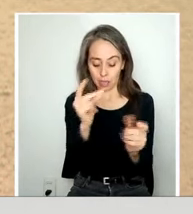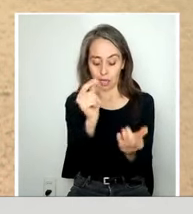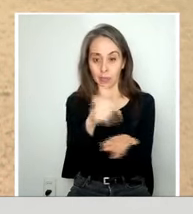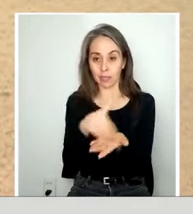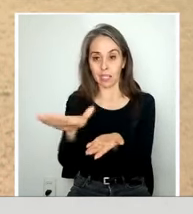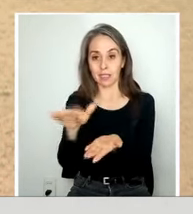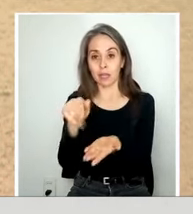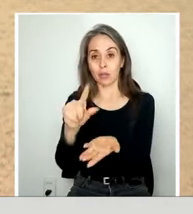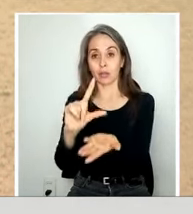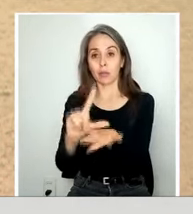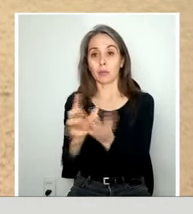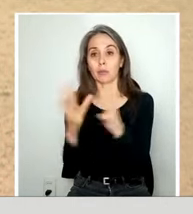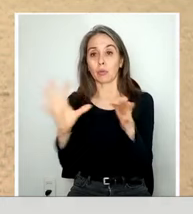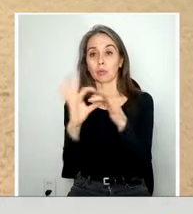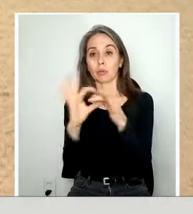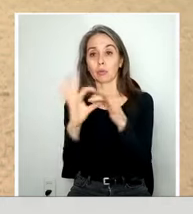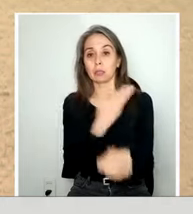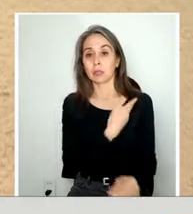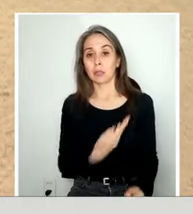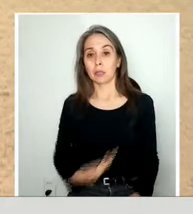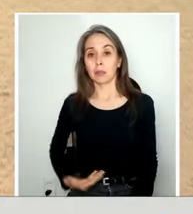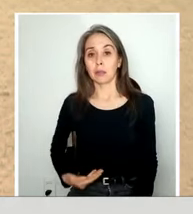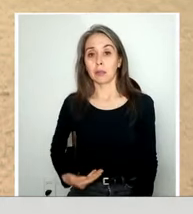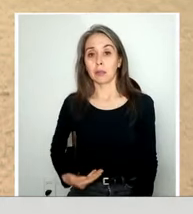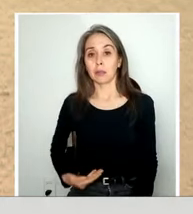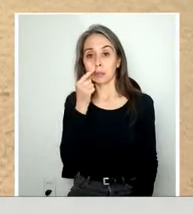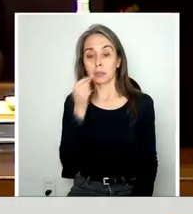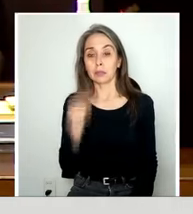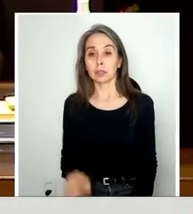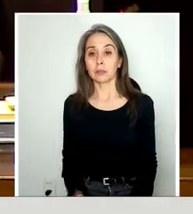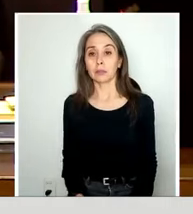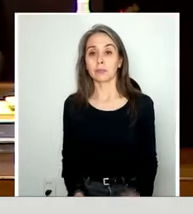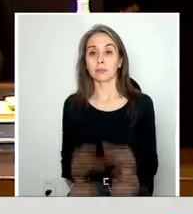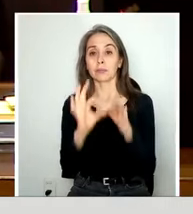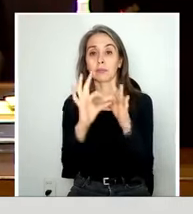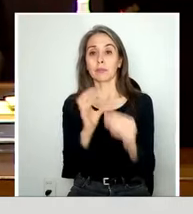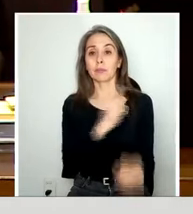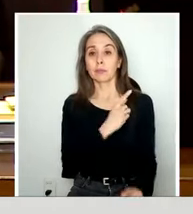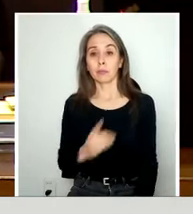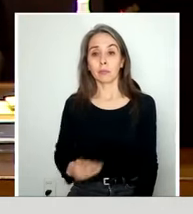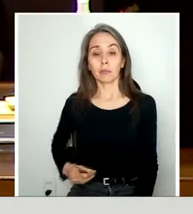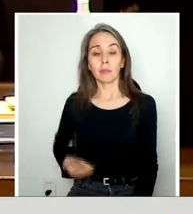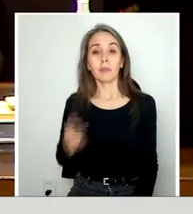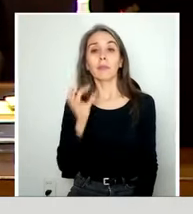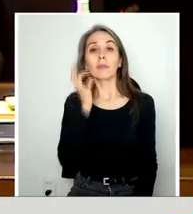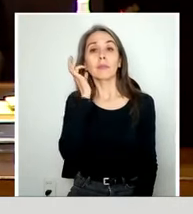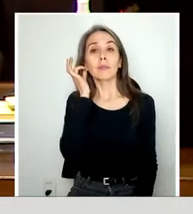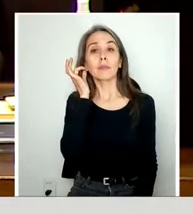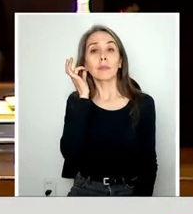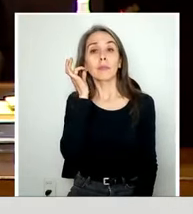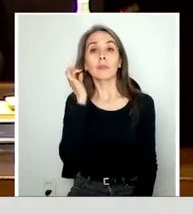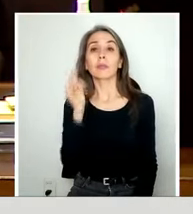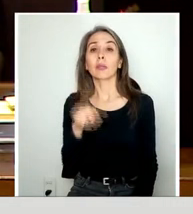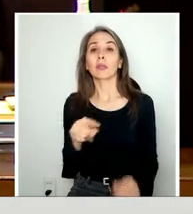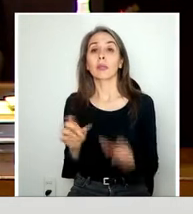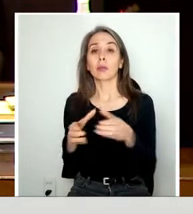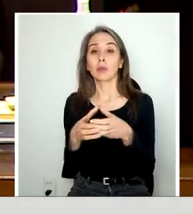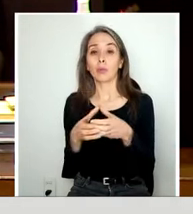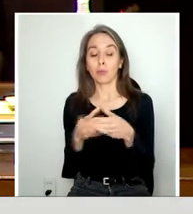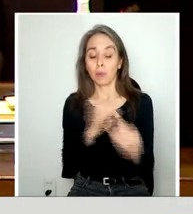Muchas gracias presidente Gracias diputada tiene la palabra por el comité comunista